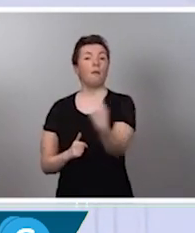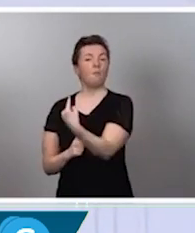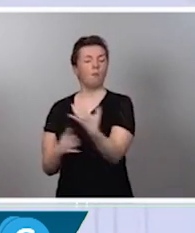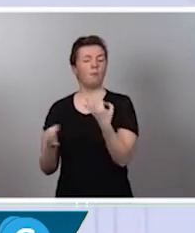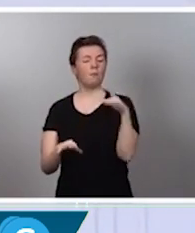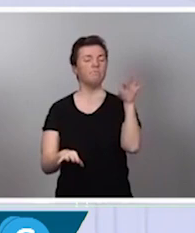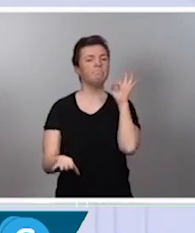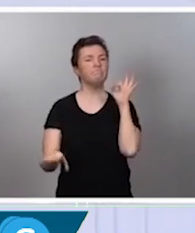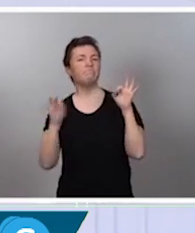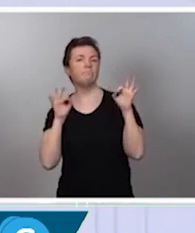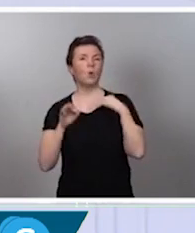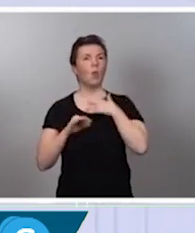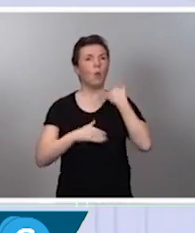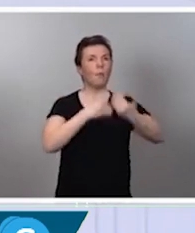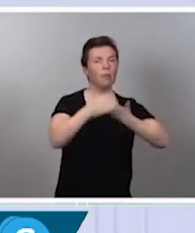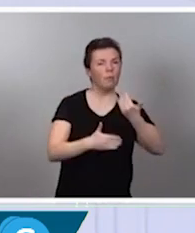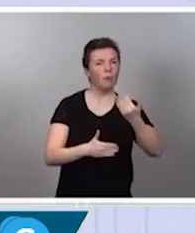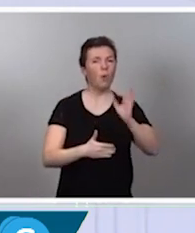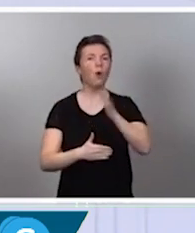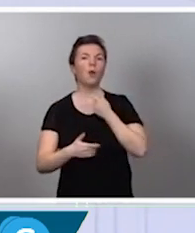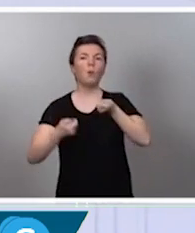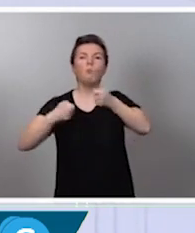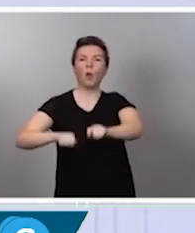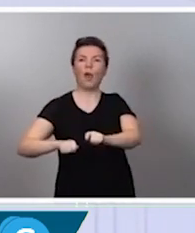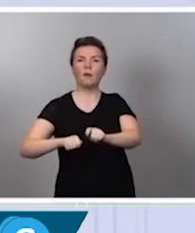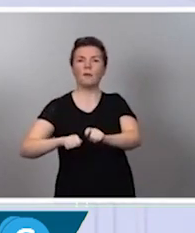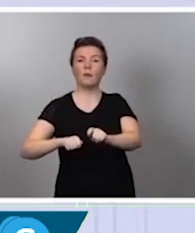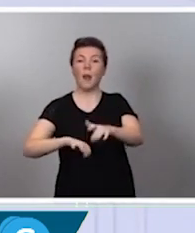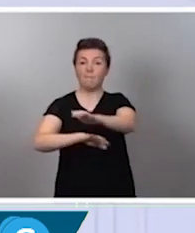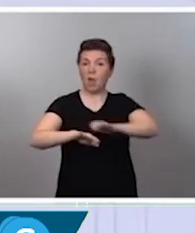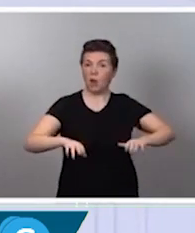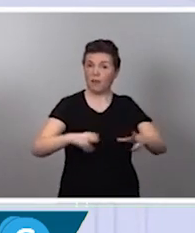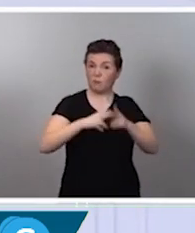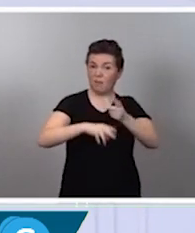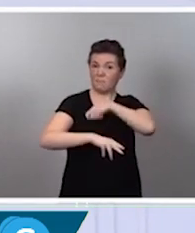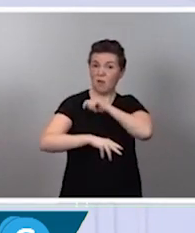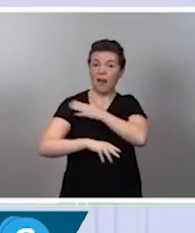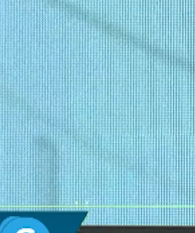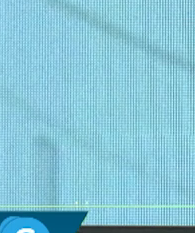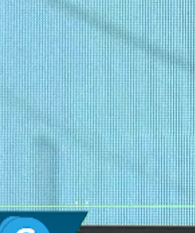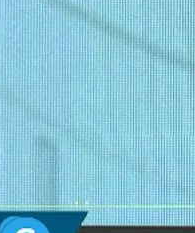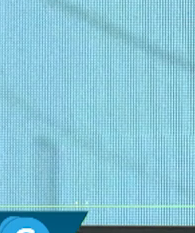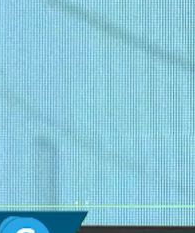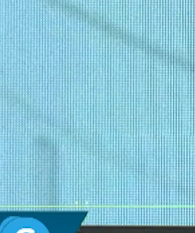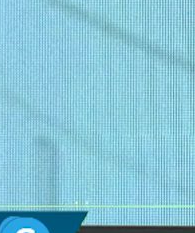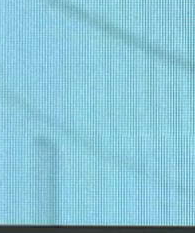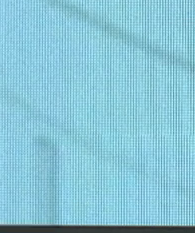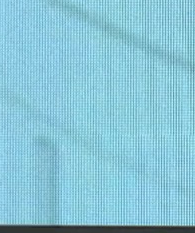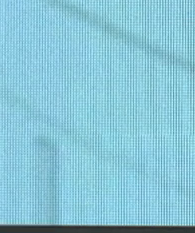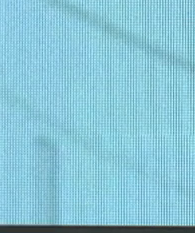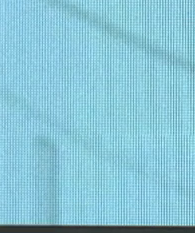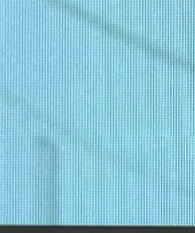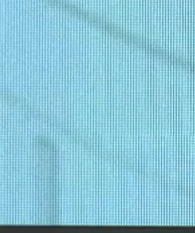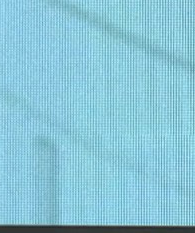mucho peores, que son estupendos. ¿Cómo interpretamos ese crecimiento del PIB en el segundo